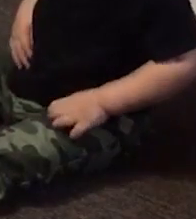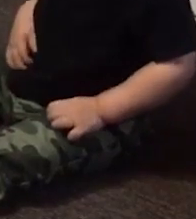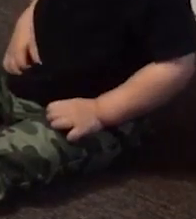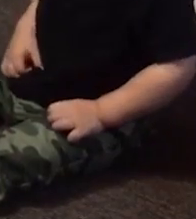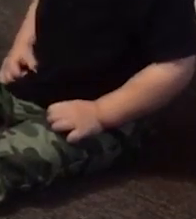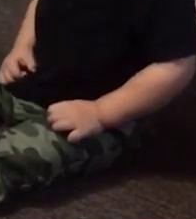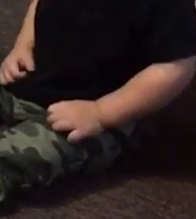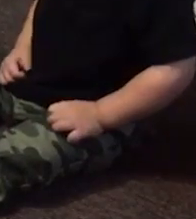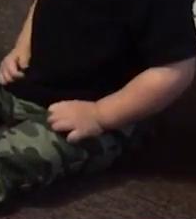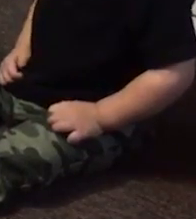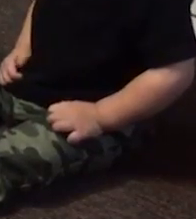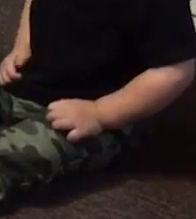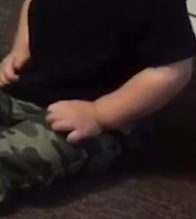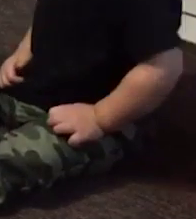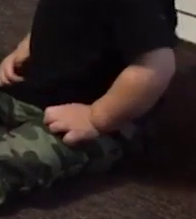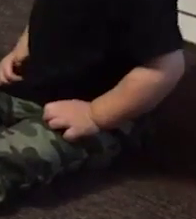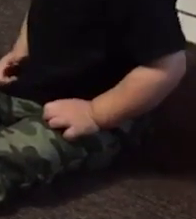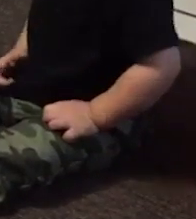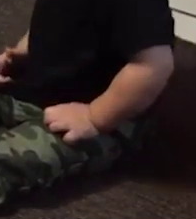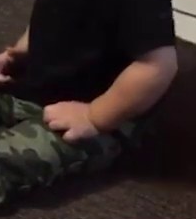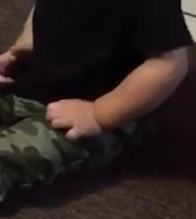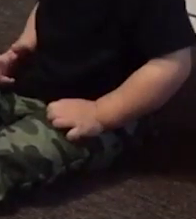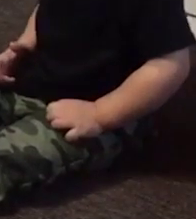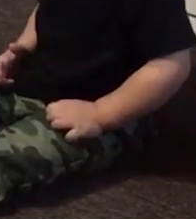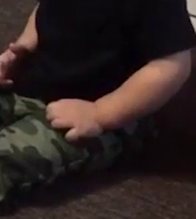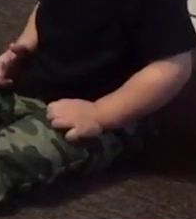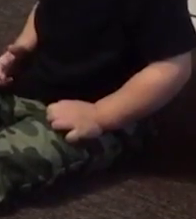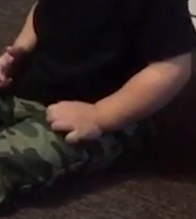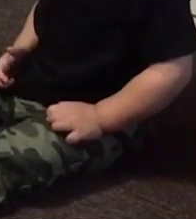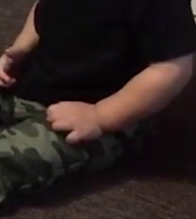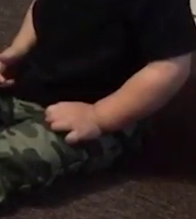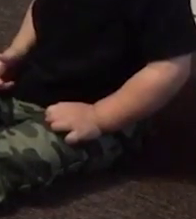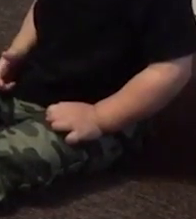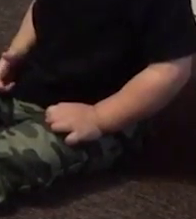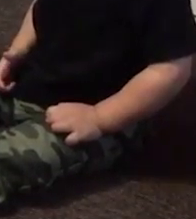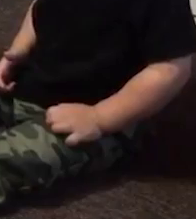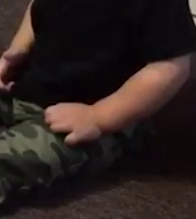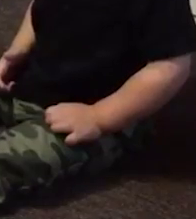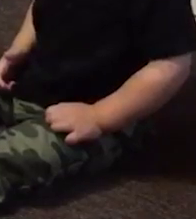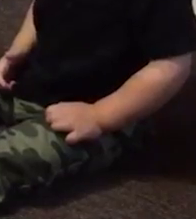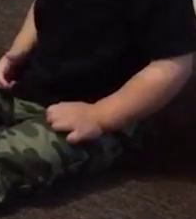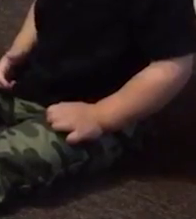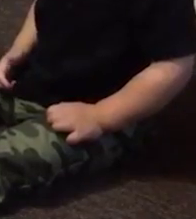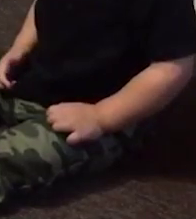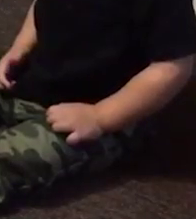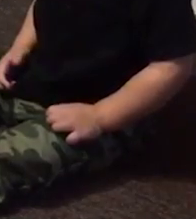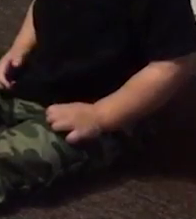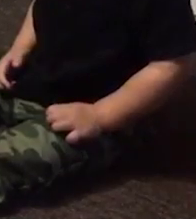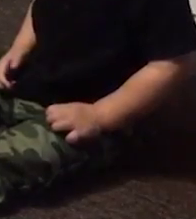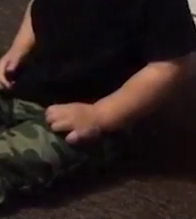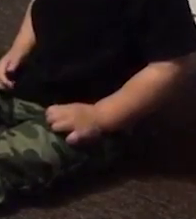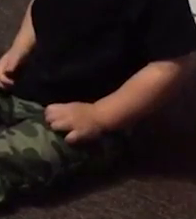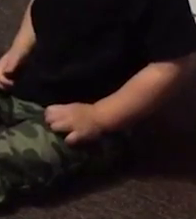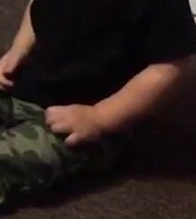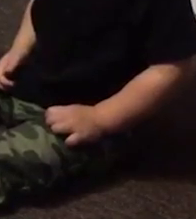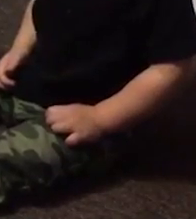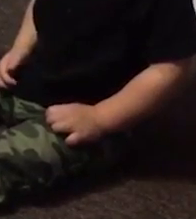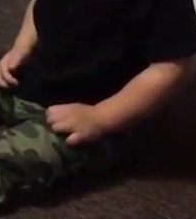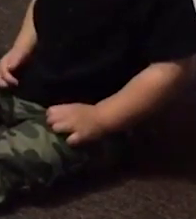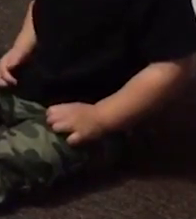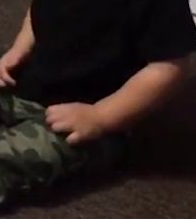Bartolito era un gallo que vivía muy feliz. Cuando el sol